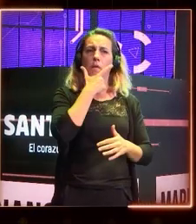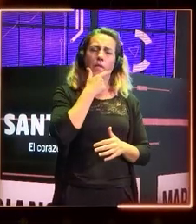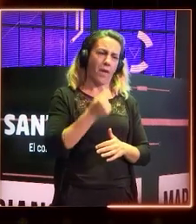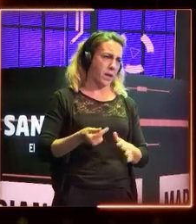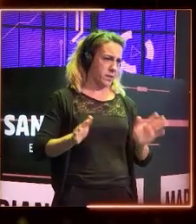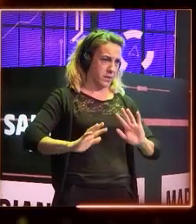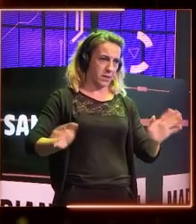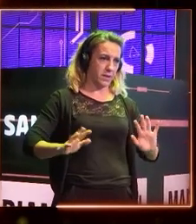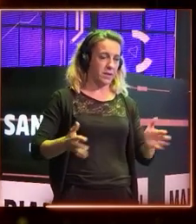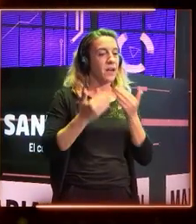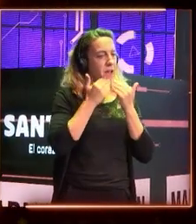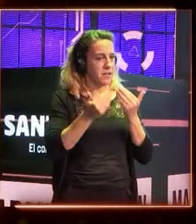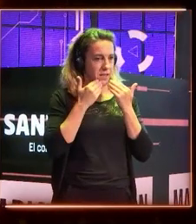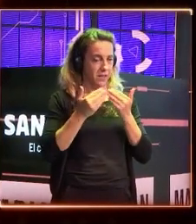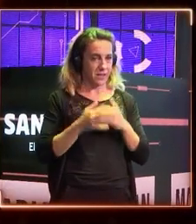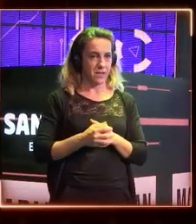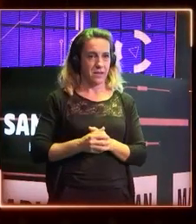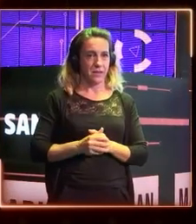tibio